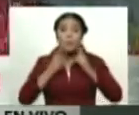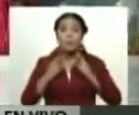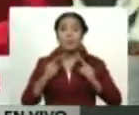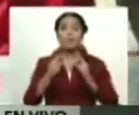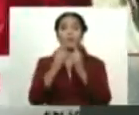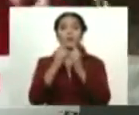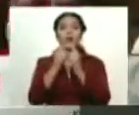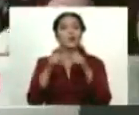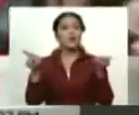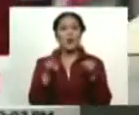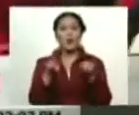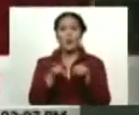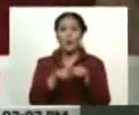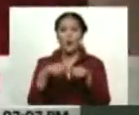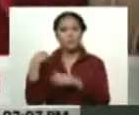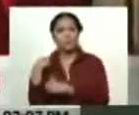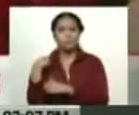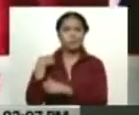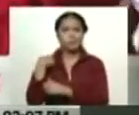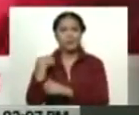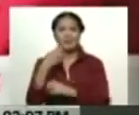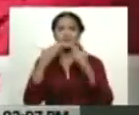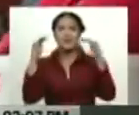Maduro! ¡San Nicolás Maduro!